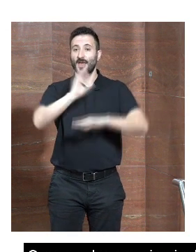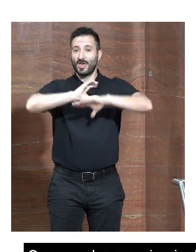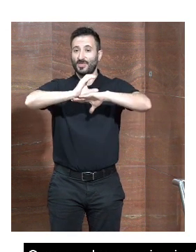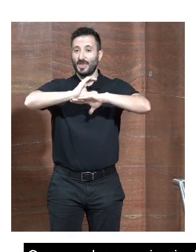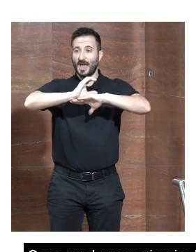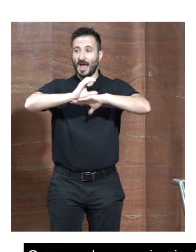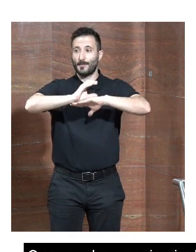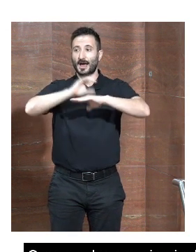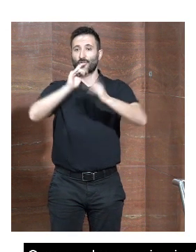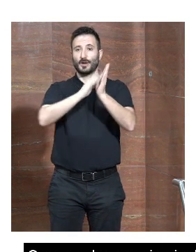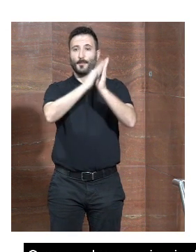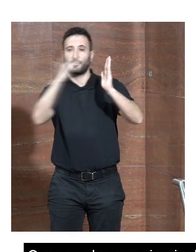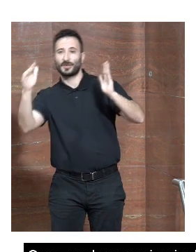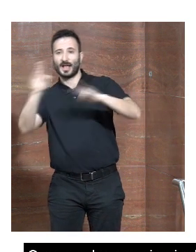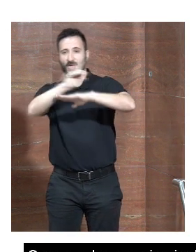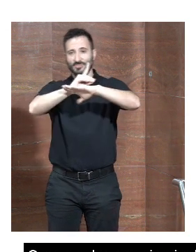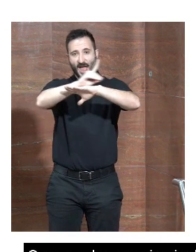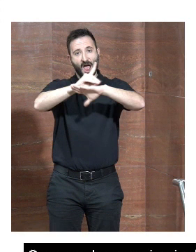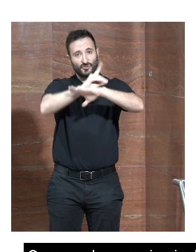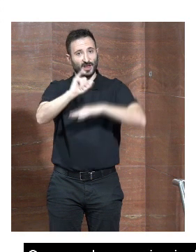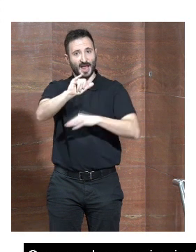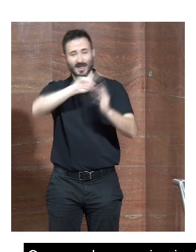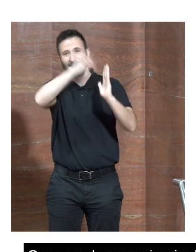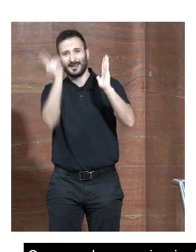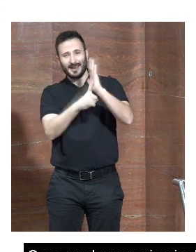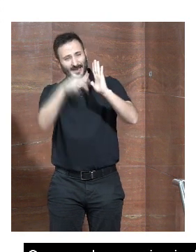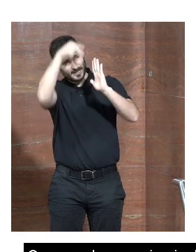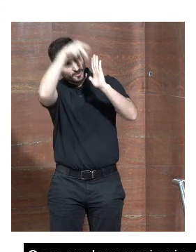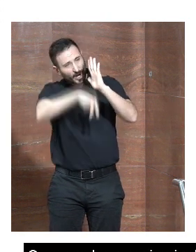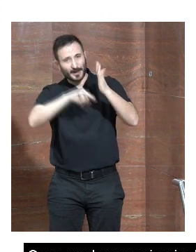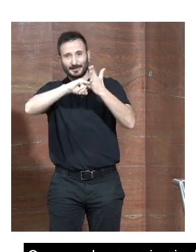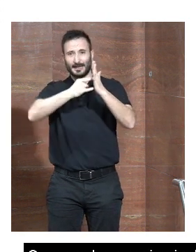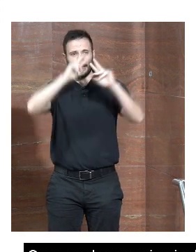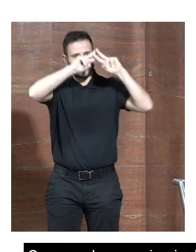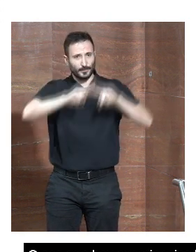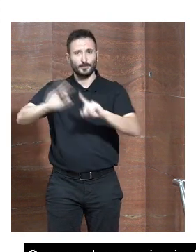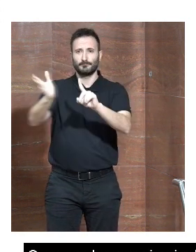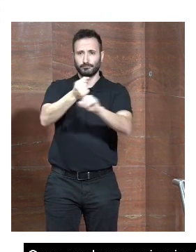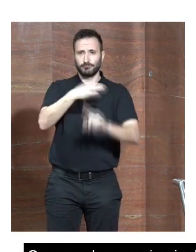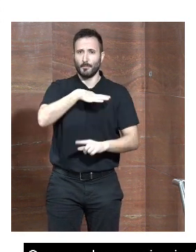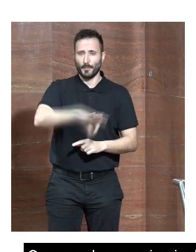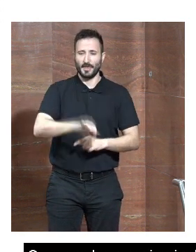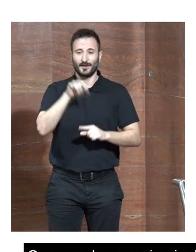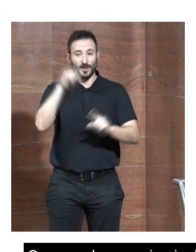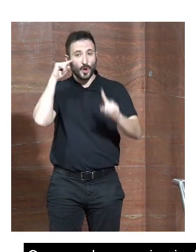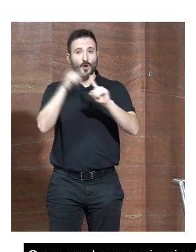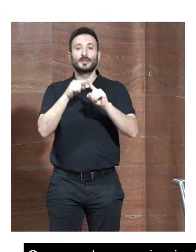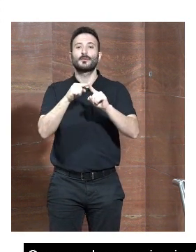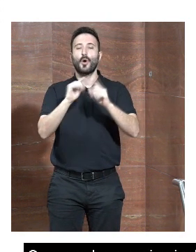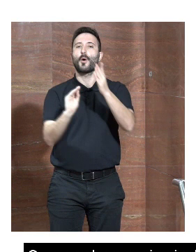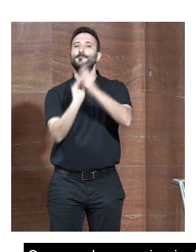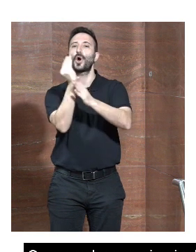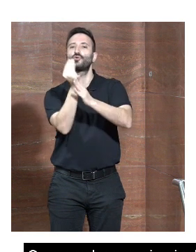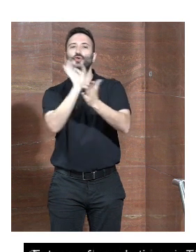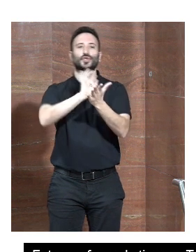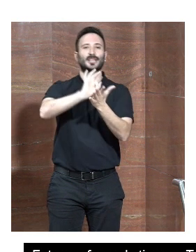tenéis una biblioteca y una base de datos donde podéis encontrar legislación, normas técnicas, las normas técnicas, accesibilidad a prácticamente todos los